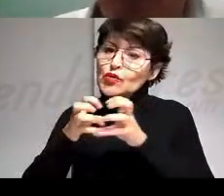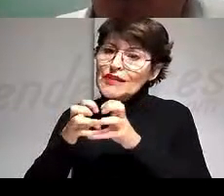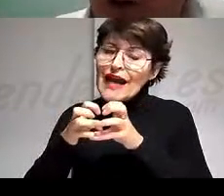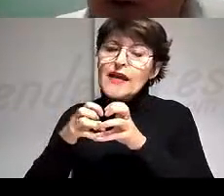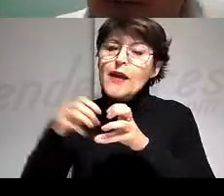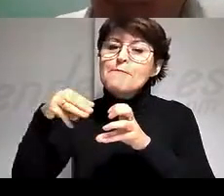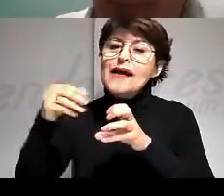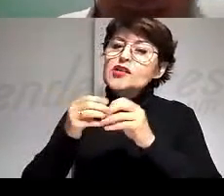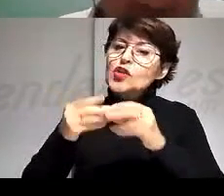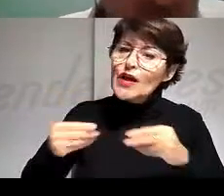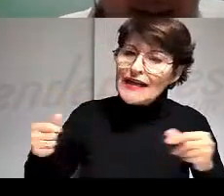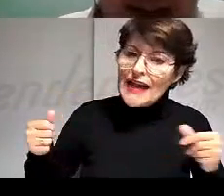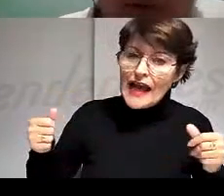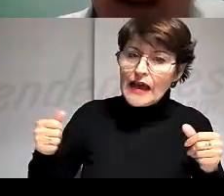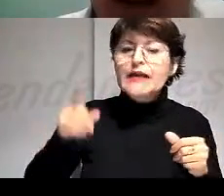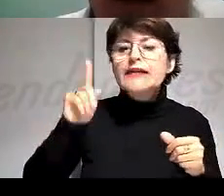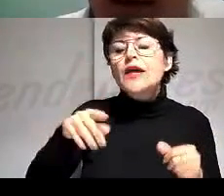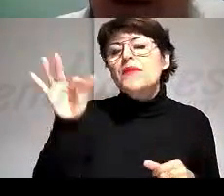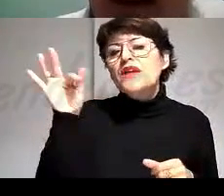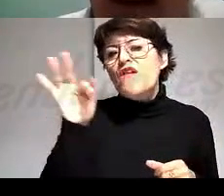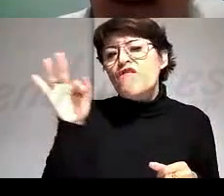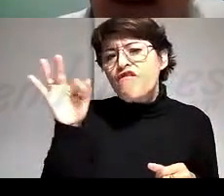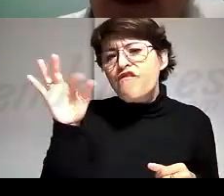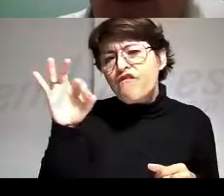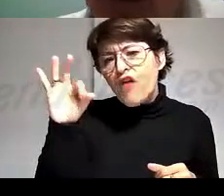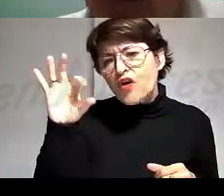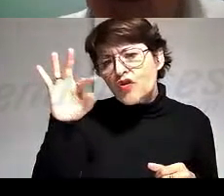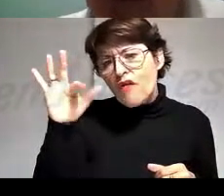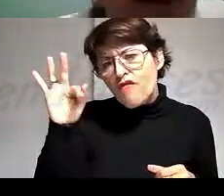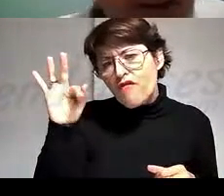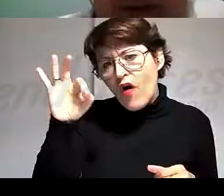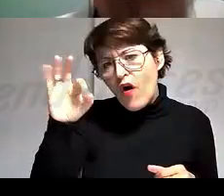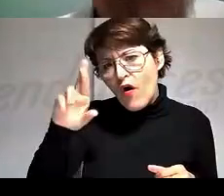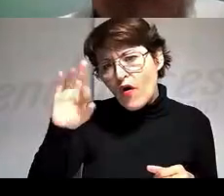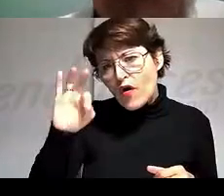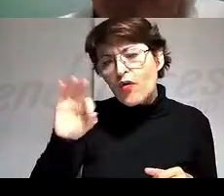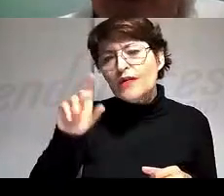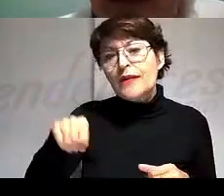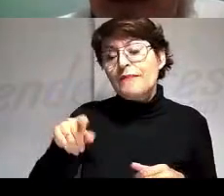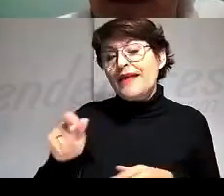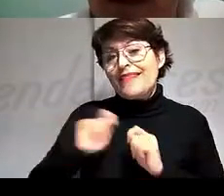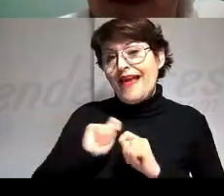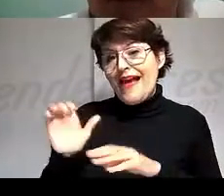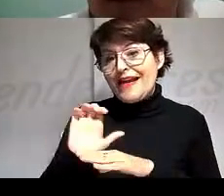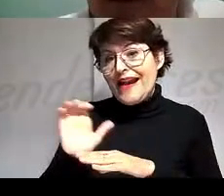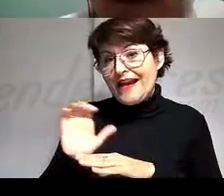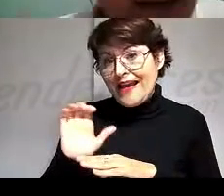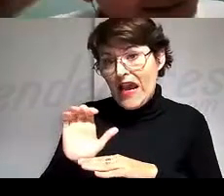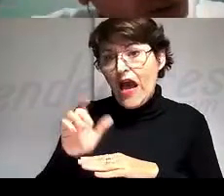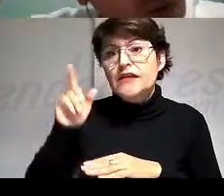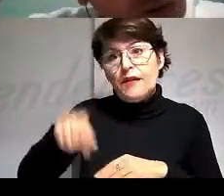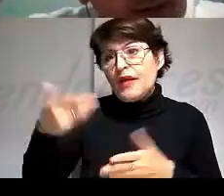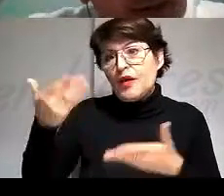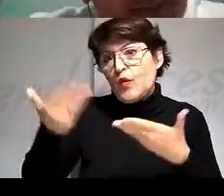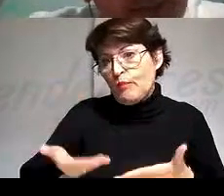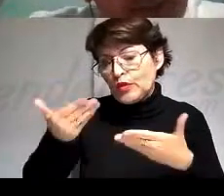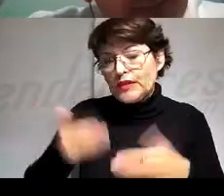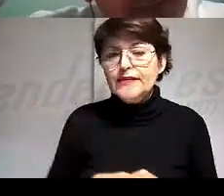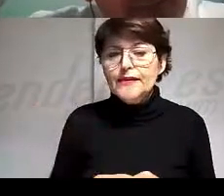El fósforo, también lo comentábamos en la anterior charla, es la fuente de energía. Es la fuente de energía. De